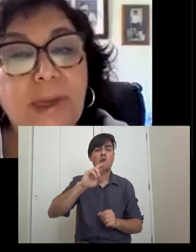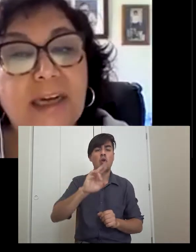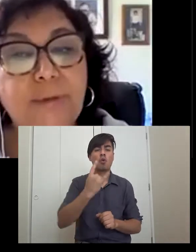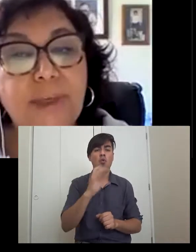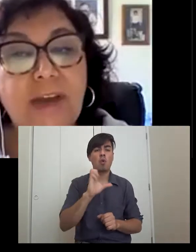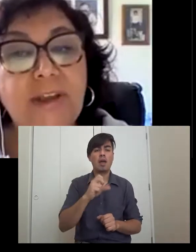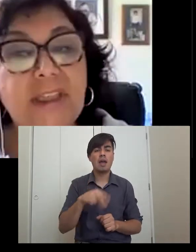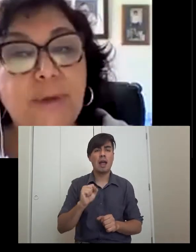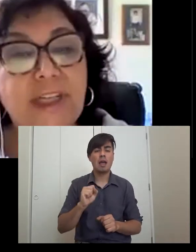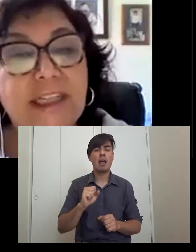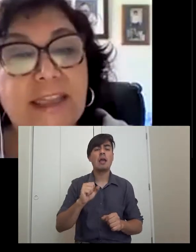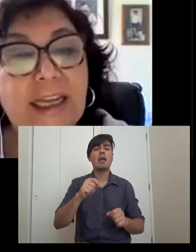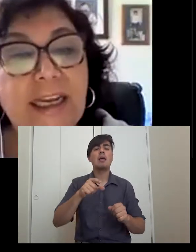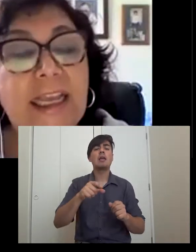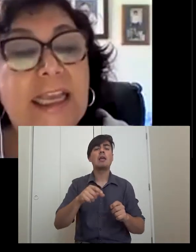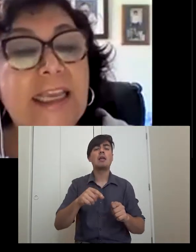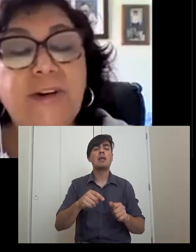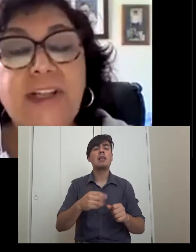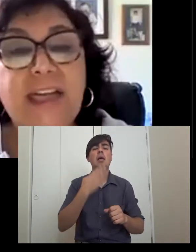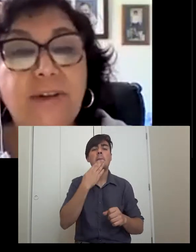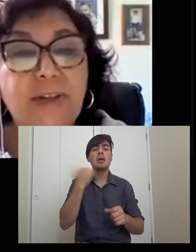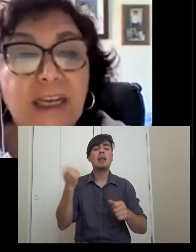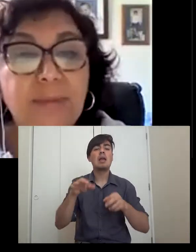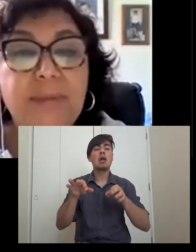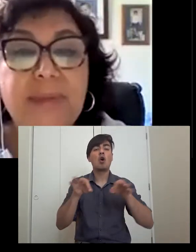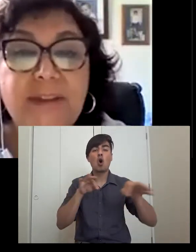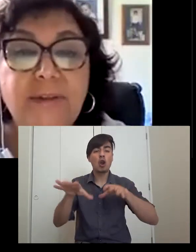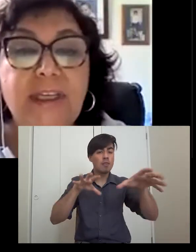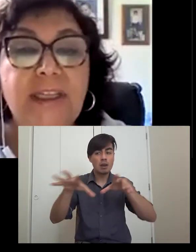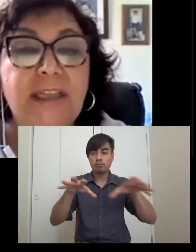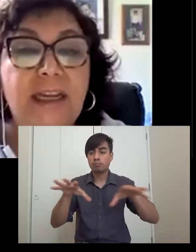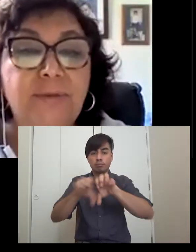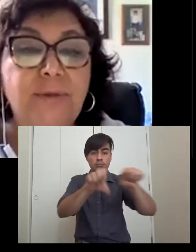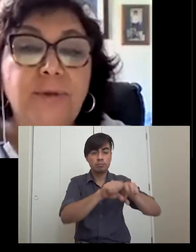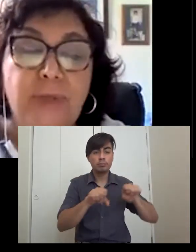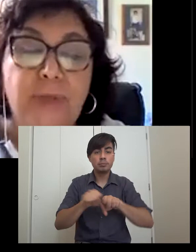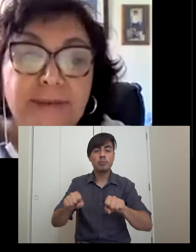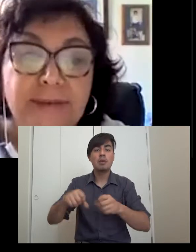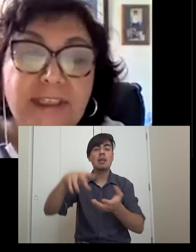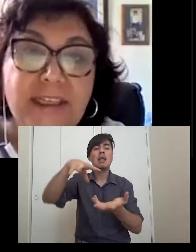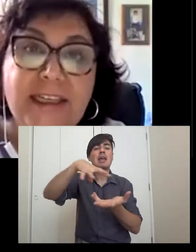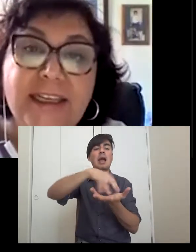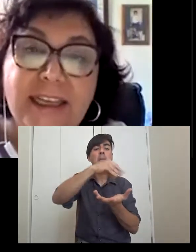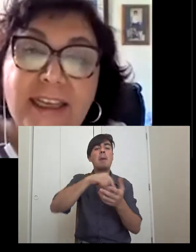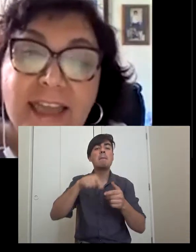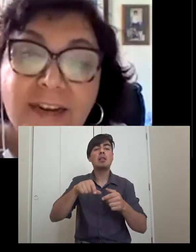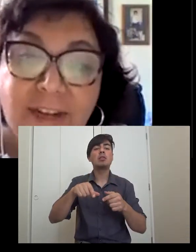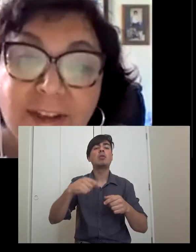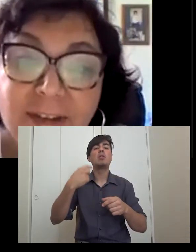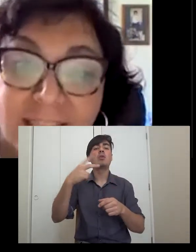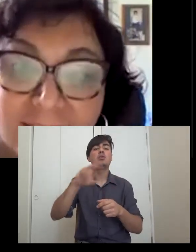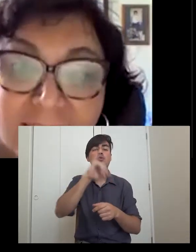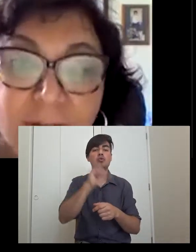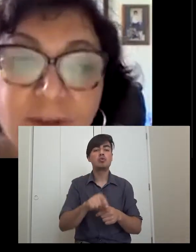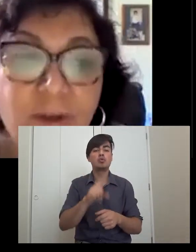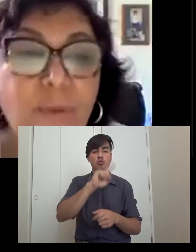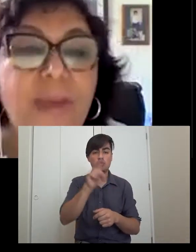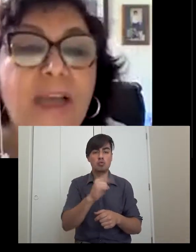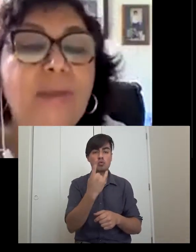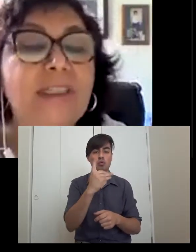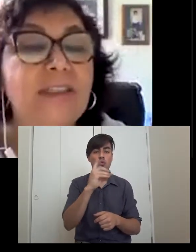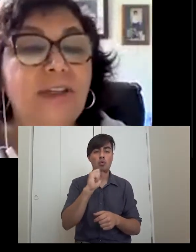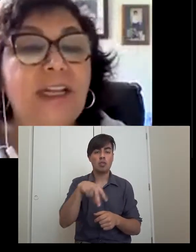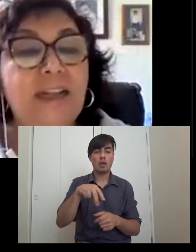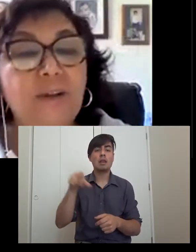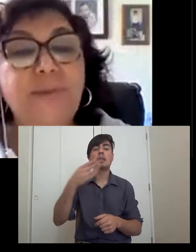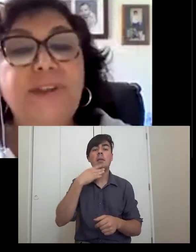Noruego para Refugiados en Timor Oriental y coordinador de campamentos en Darfur, Sudán. Alfredo ha trabajado en Colombia